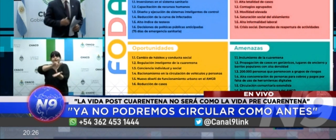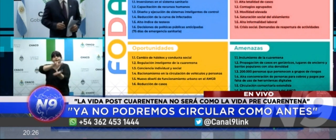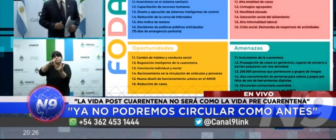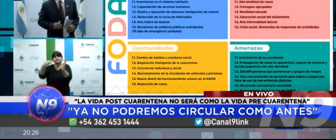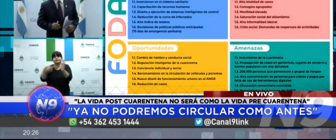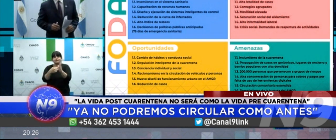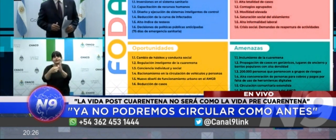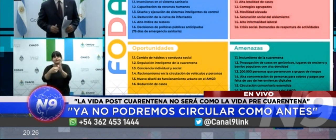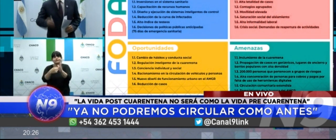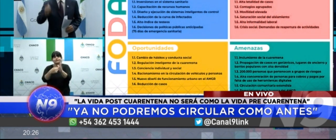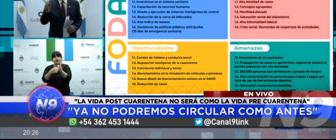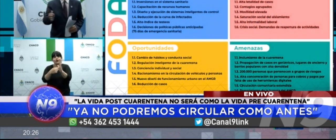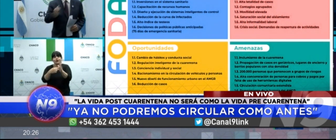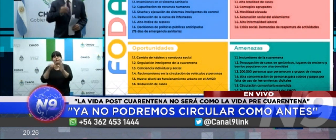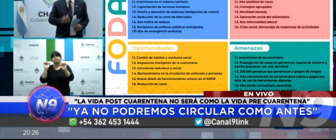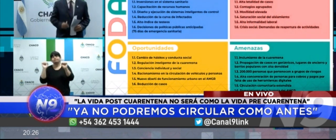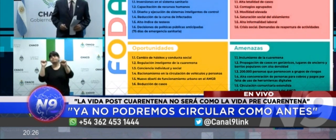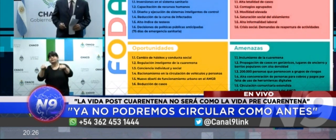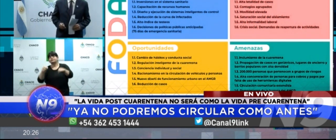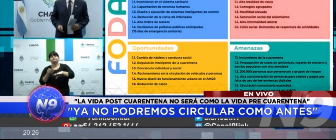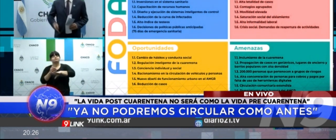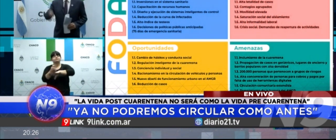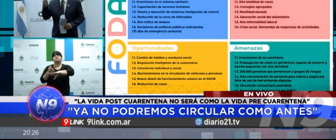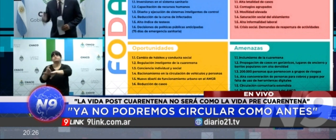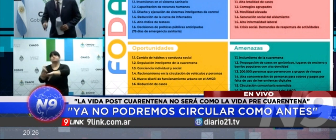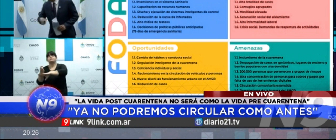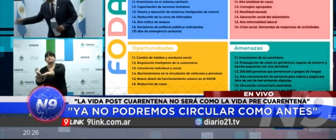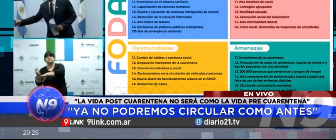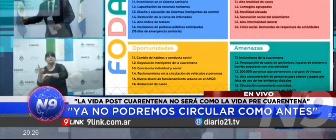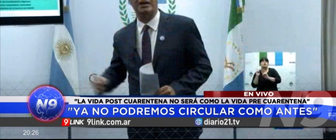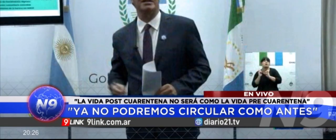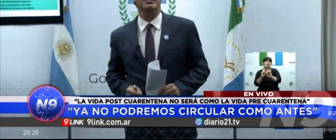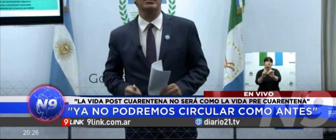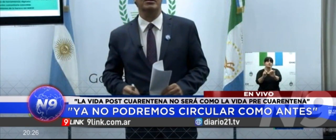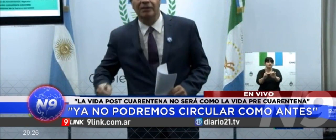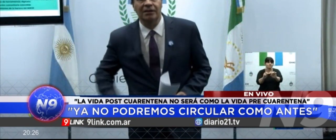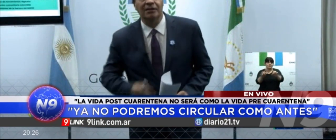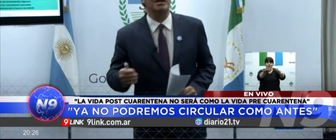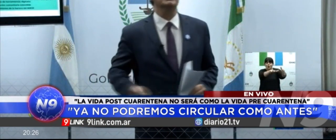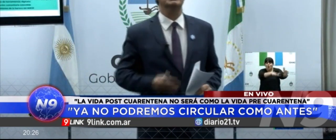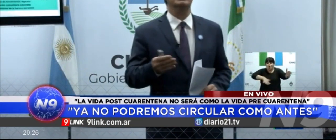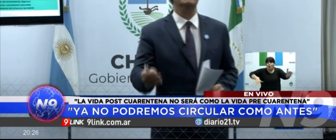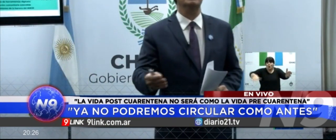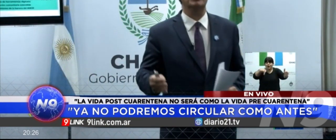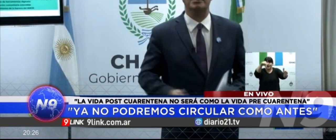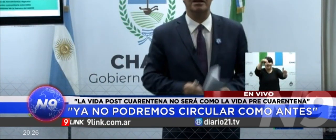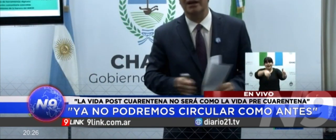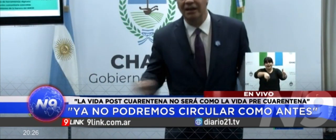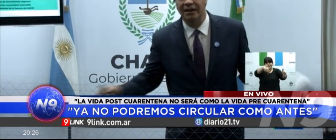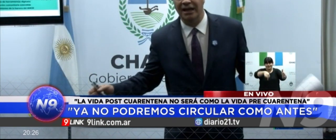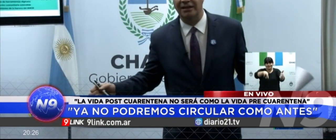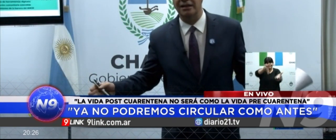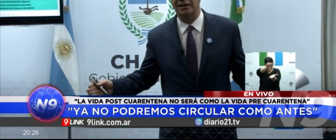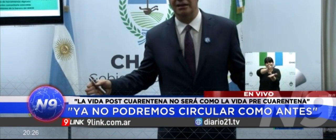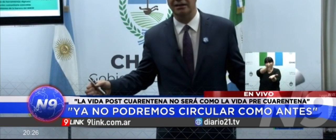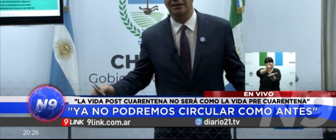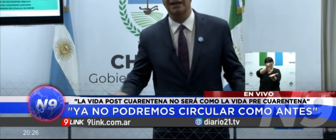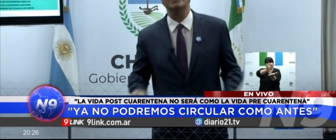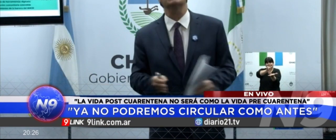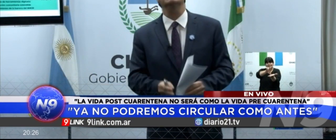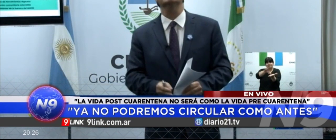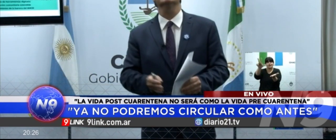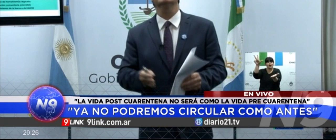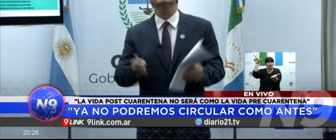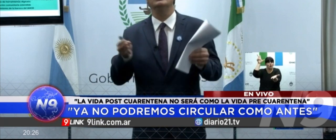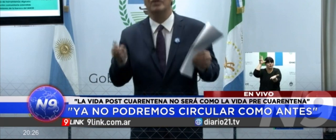concentrados en el área metropolitana. 82% de resistencia. Si eso se rompe y va de interior, tenemos circulación comunitaria extendida.